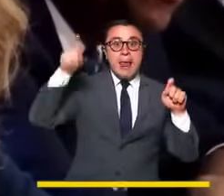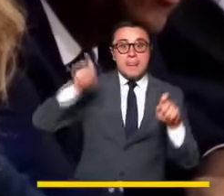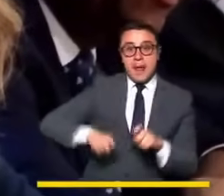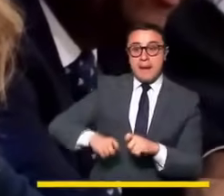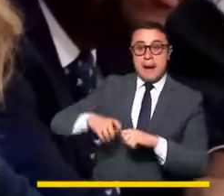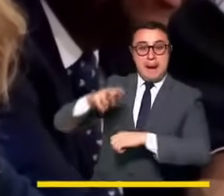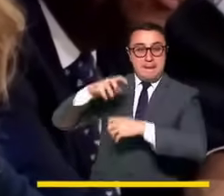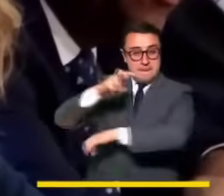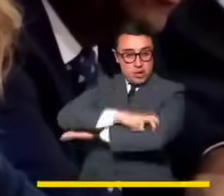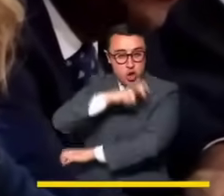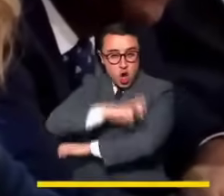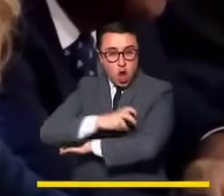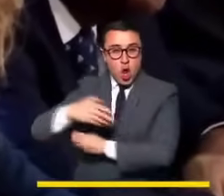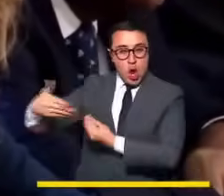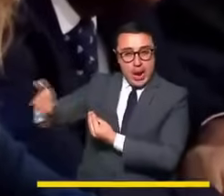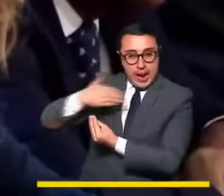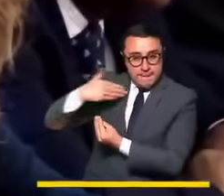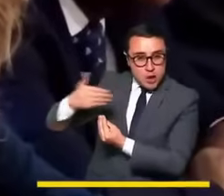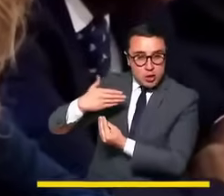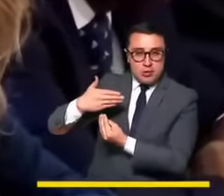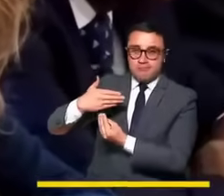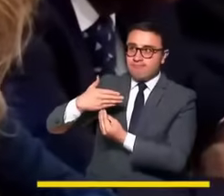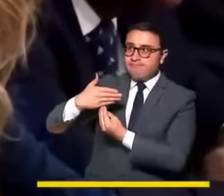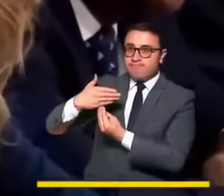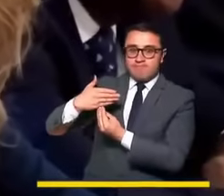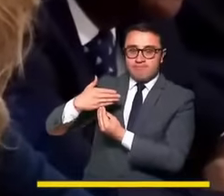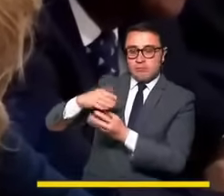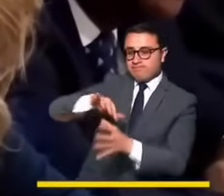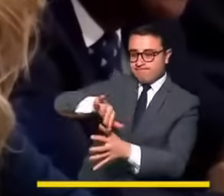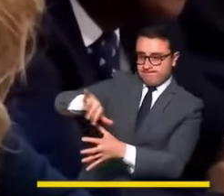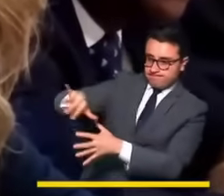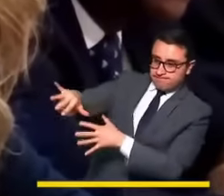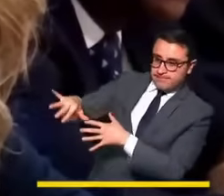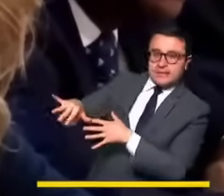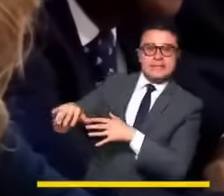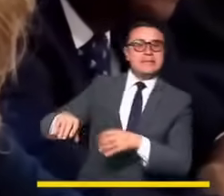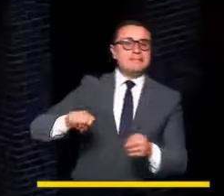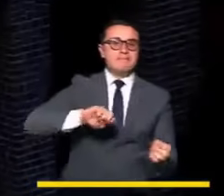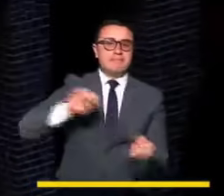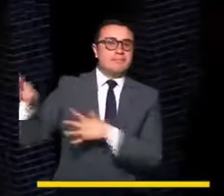descarbonizado. La posibilidad del turismo nos puede,